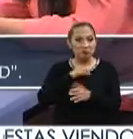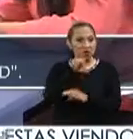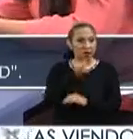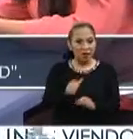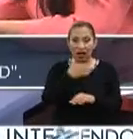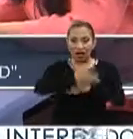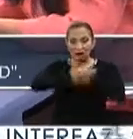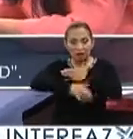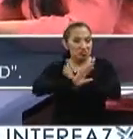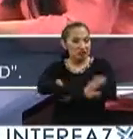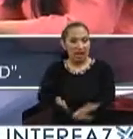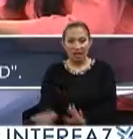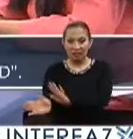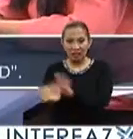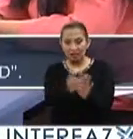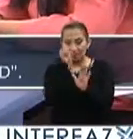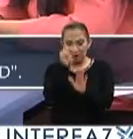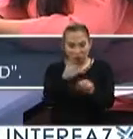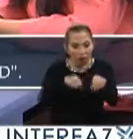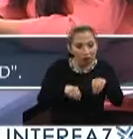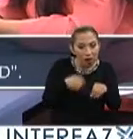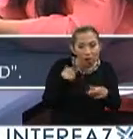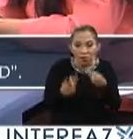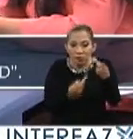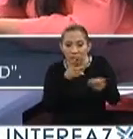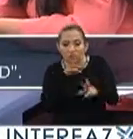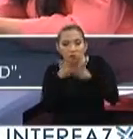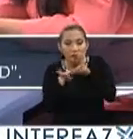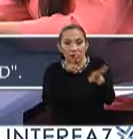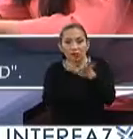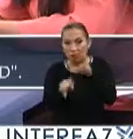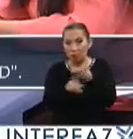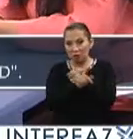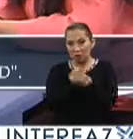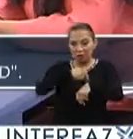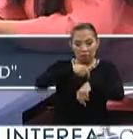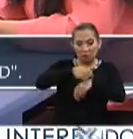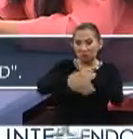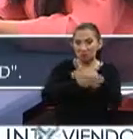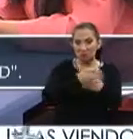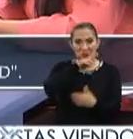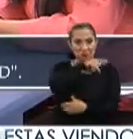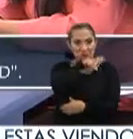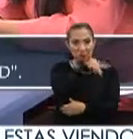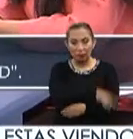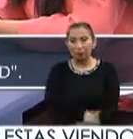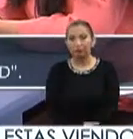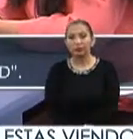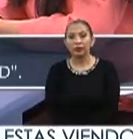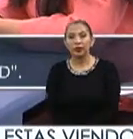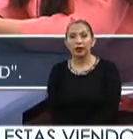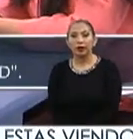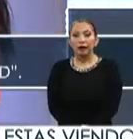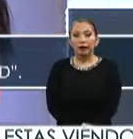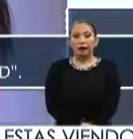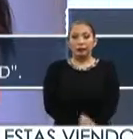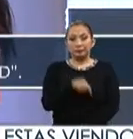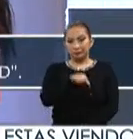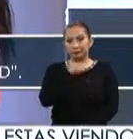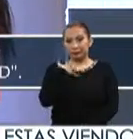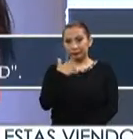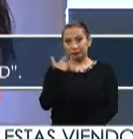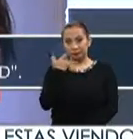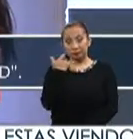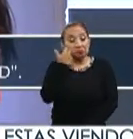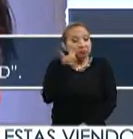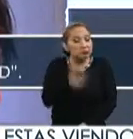adicionalmente o archivos así, no se va a tener ese problema pues de tiempo. Y pues ahí tratamos